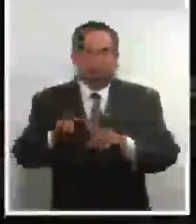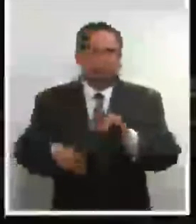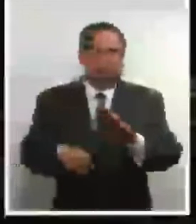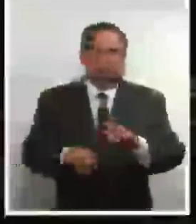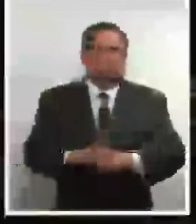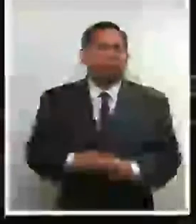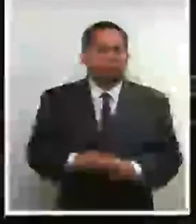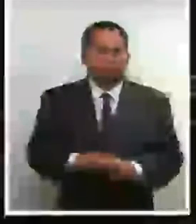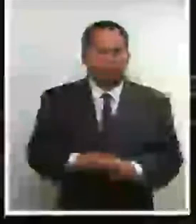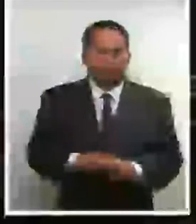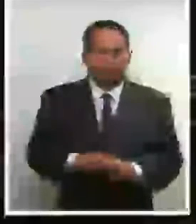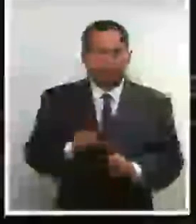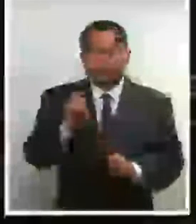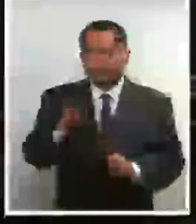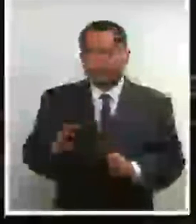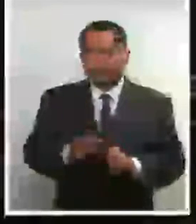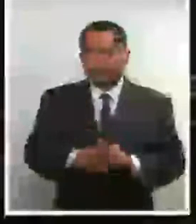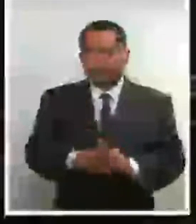Es decir,